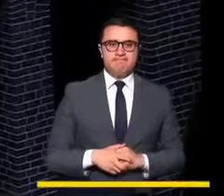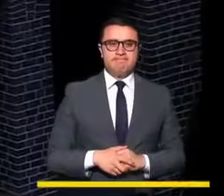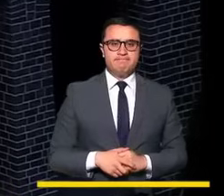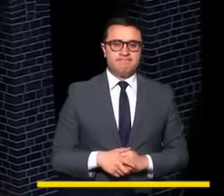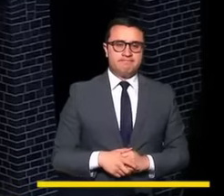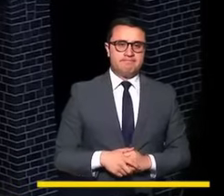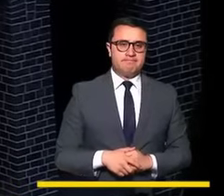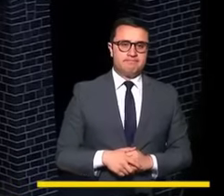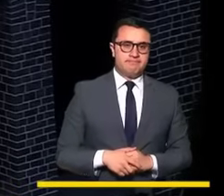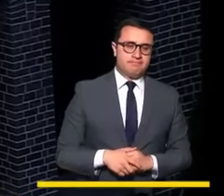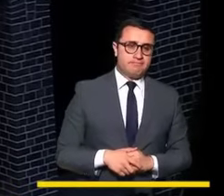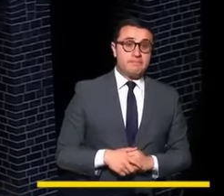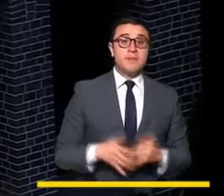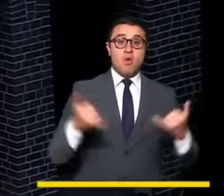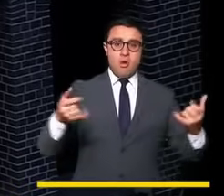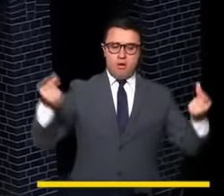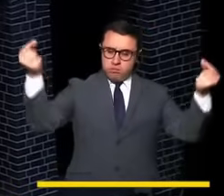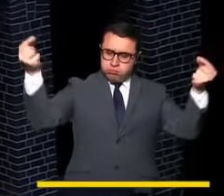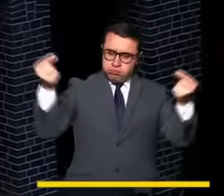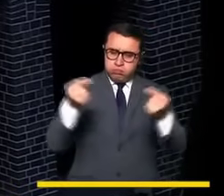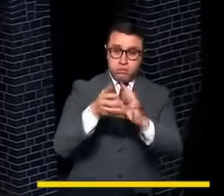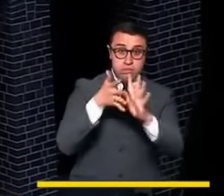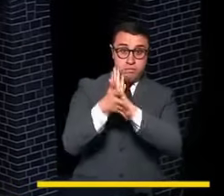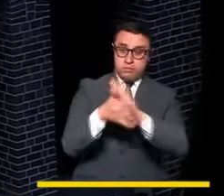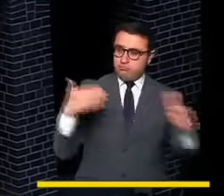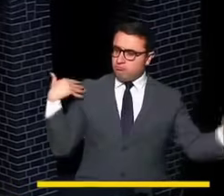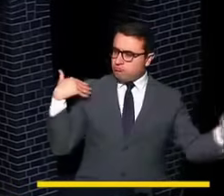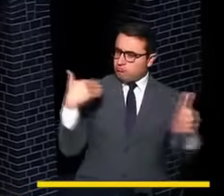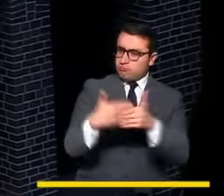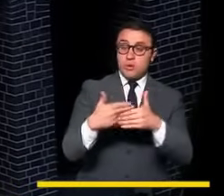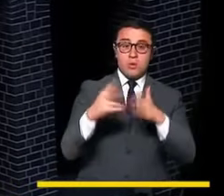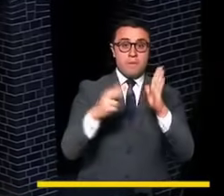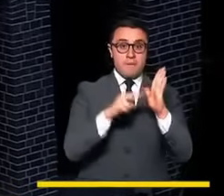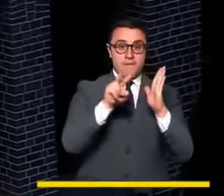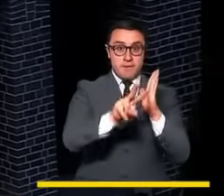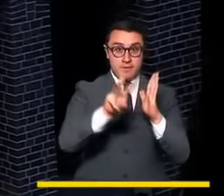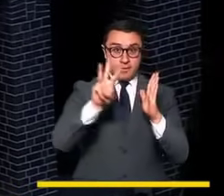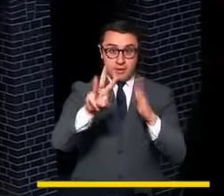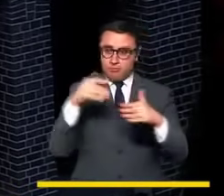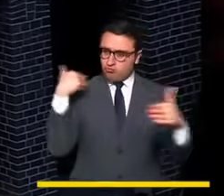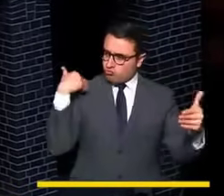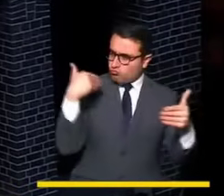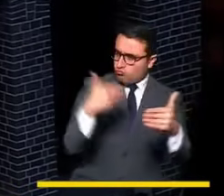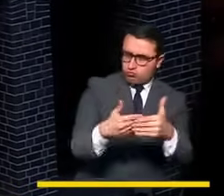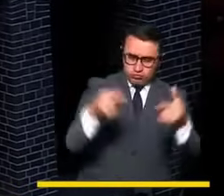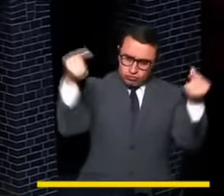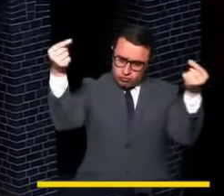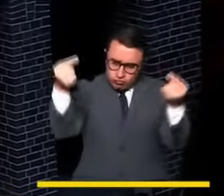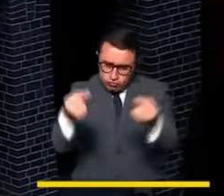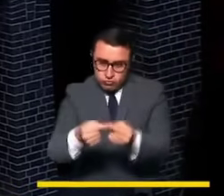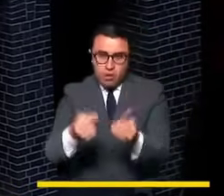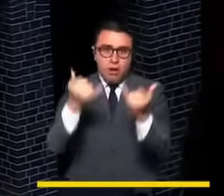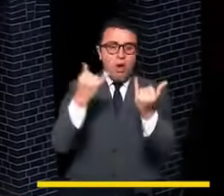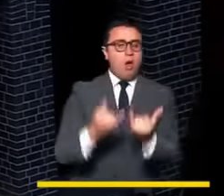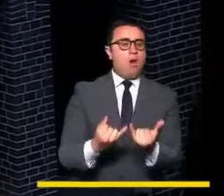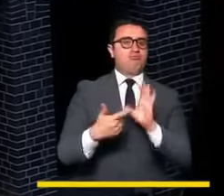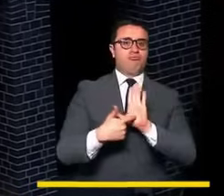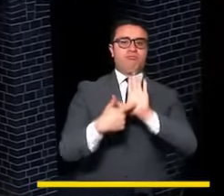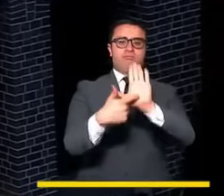El balance que uno puede hacer en este año 2023, que yo creo que es una